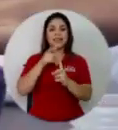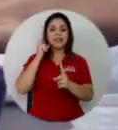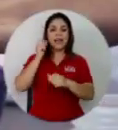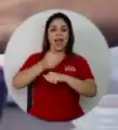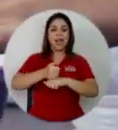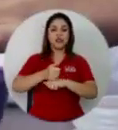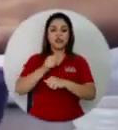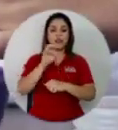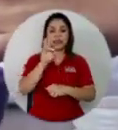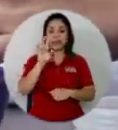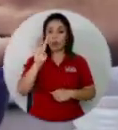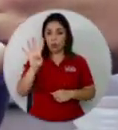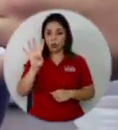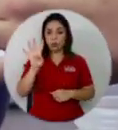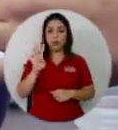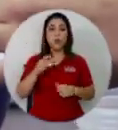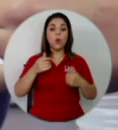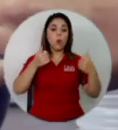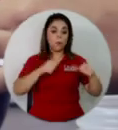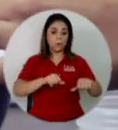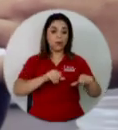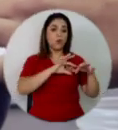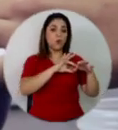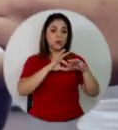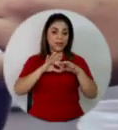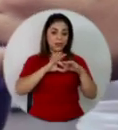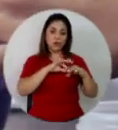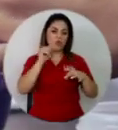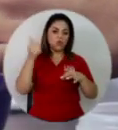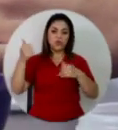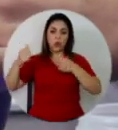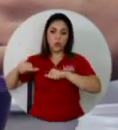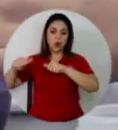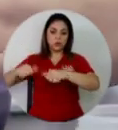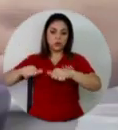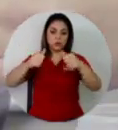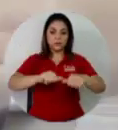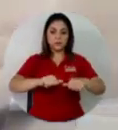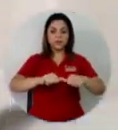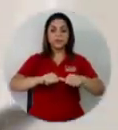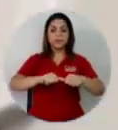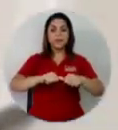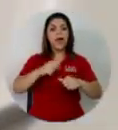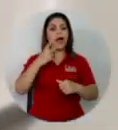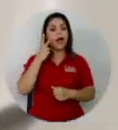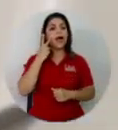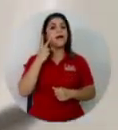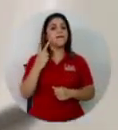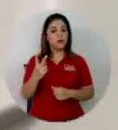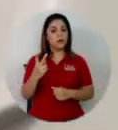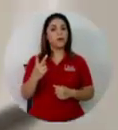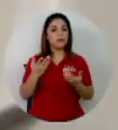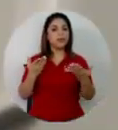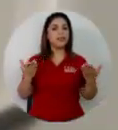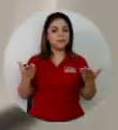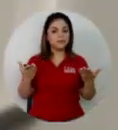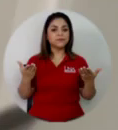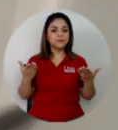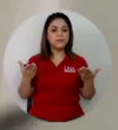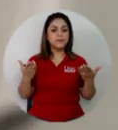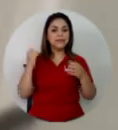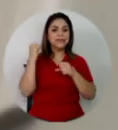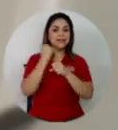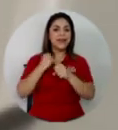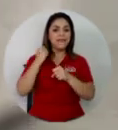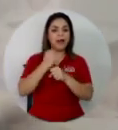año 74 con el convenio de coordinación y con los múltiples acuerdos posteriores han visto que su posición hacia